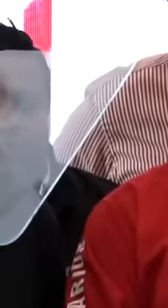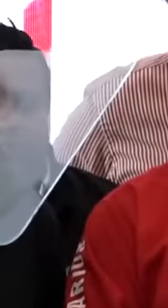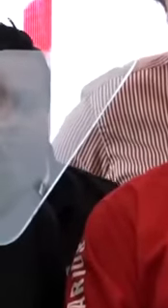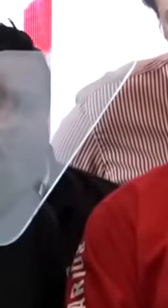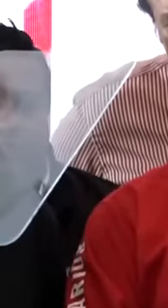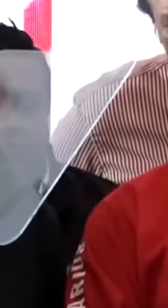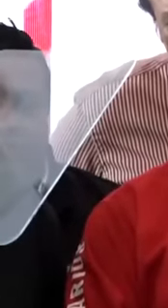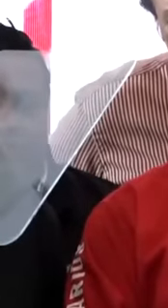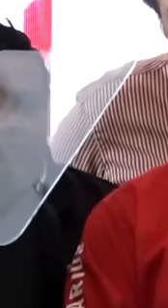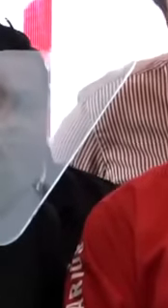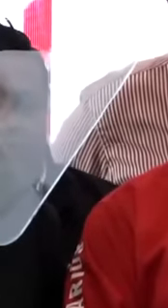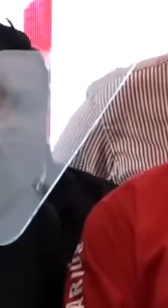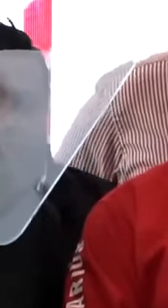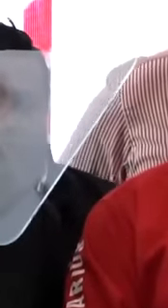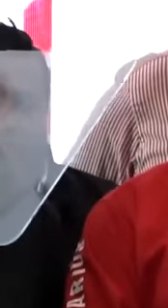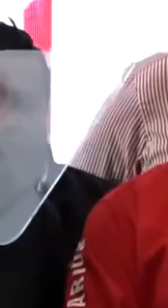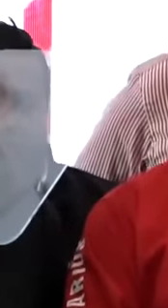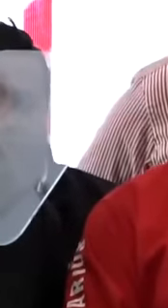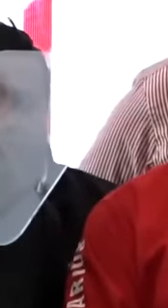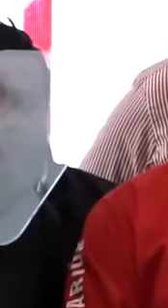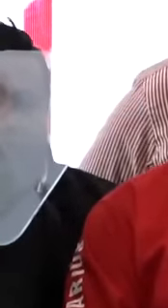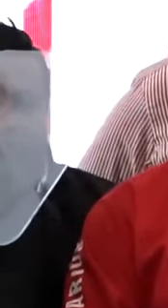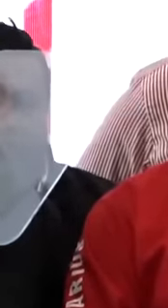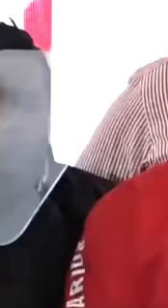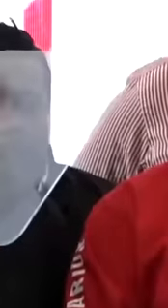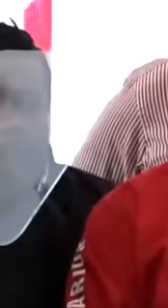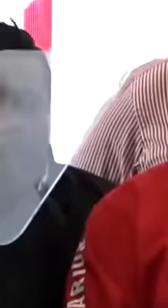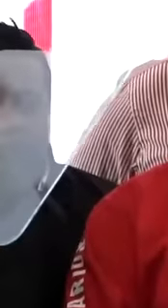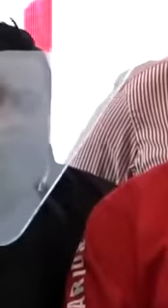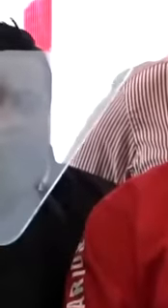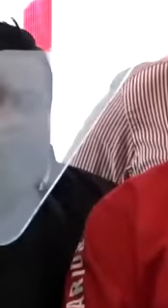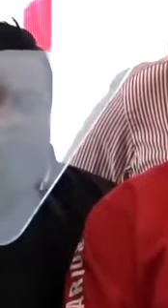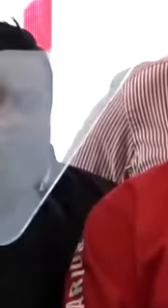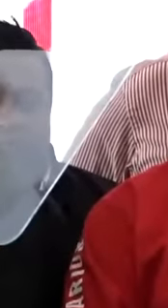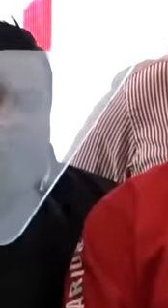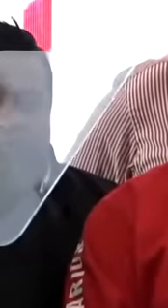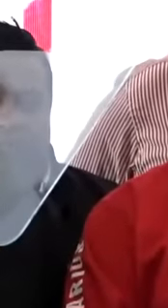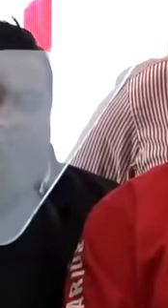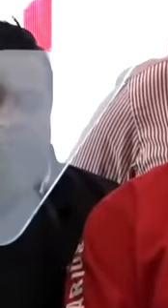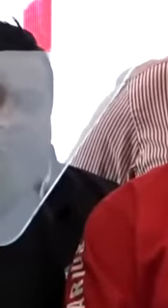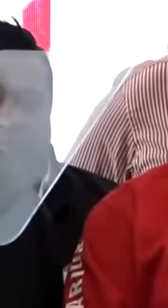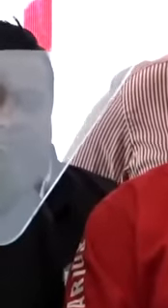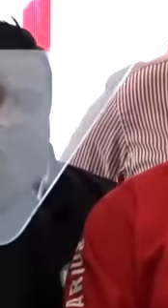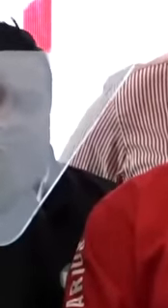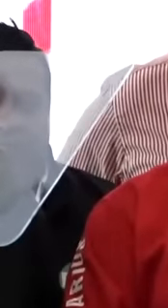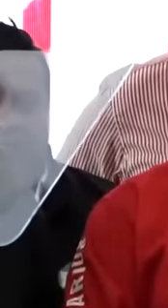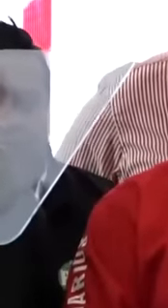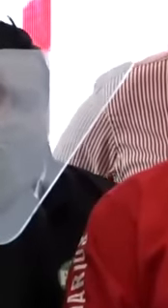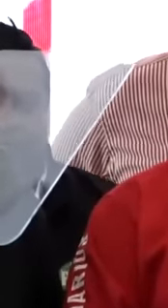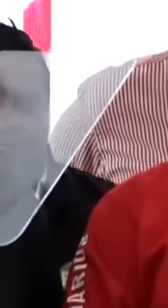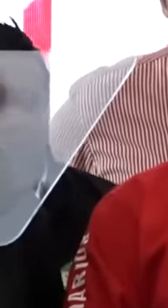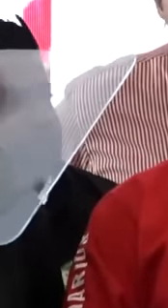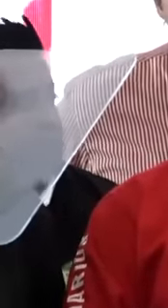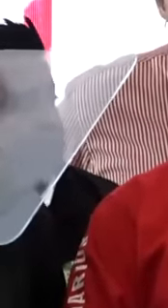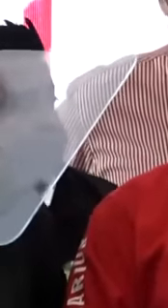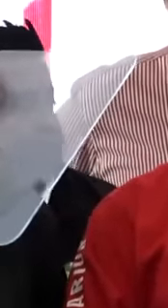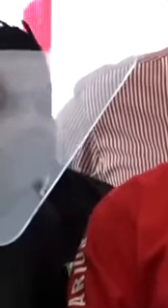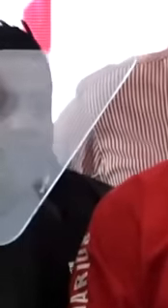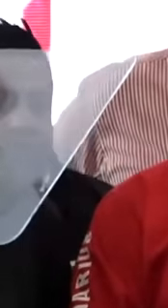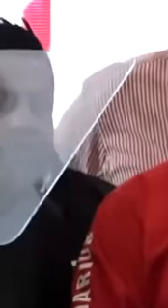mi candidatura, tendencia que además parece ser irreversible. Siempre he sido